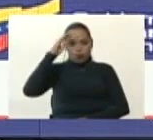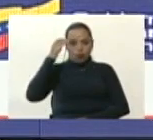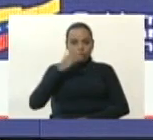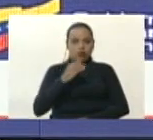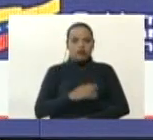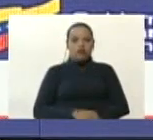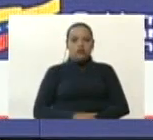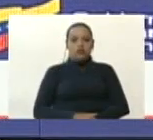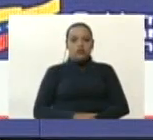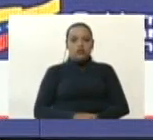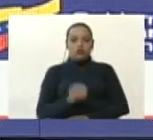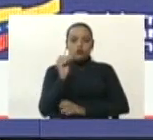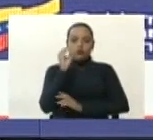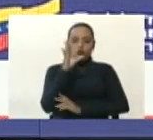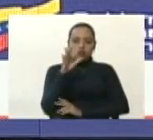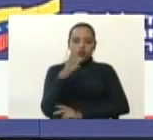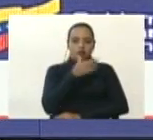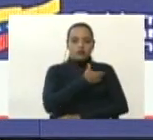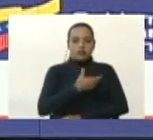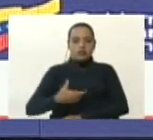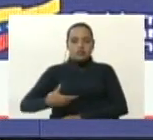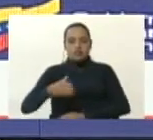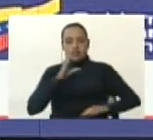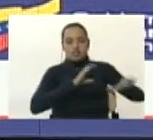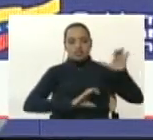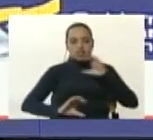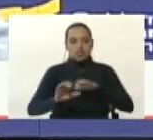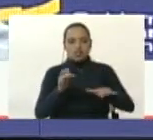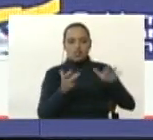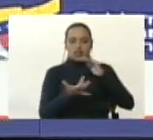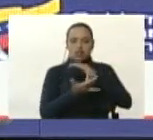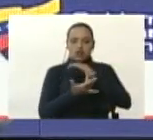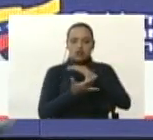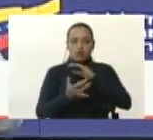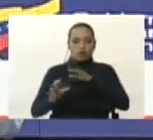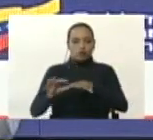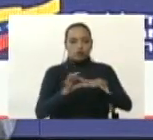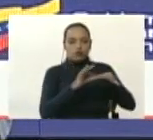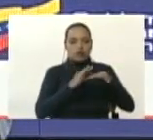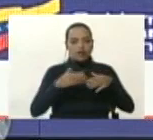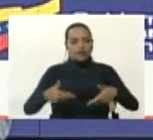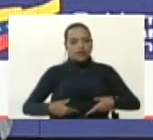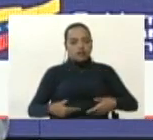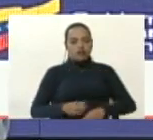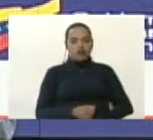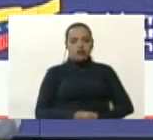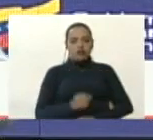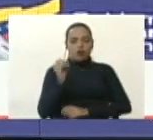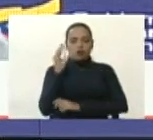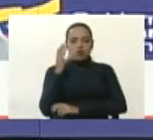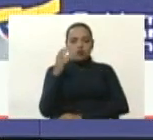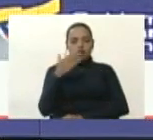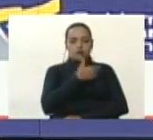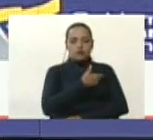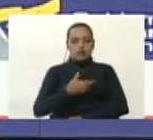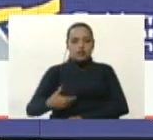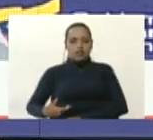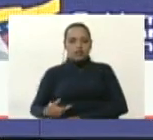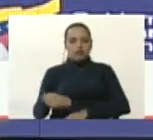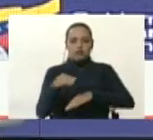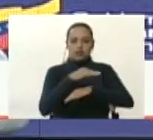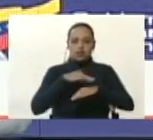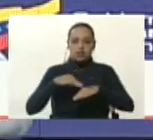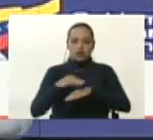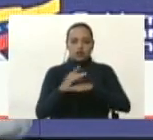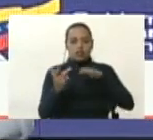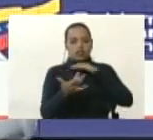Consejo Presidencial de Ciencia y Tecnología. Hemos unido esfuerzos, Consejo Presidencial de Ciencia y Tecnología, el Ministerio de